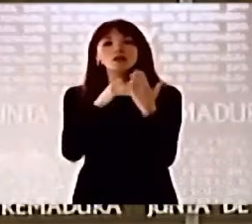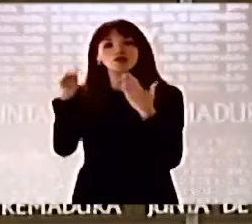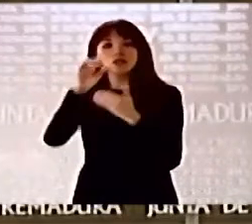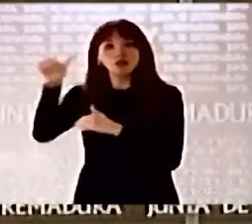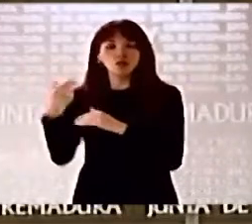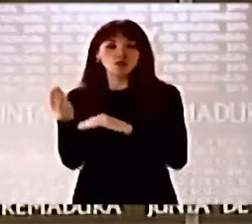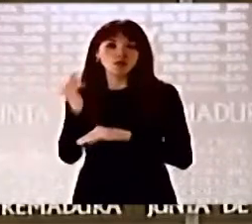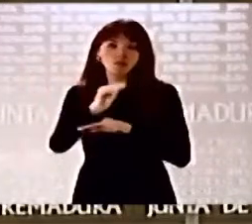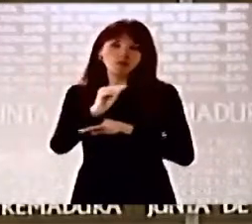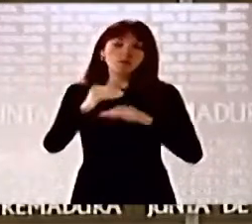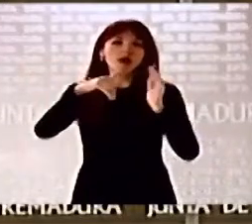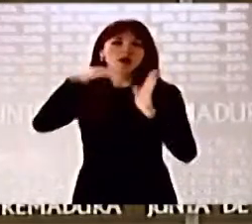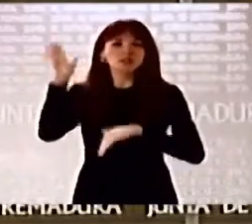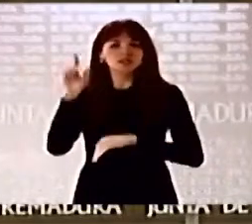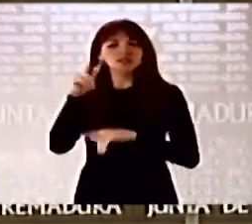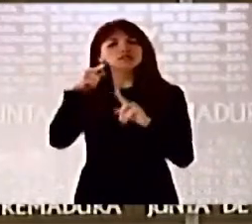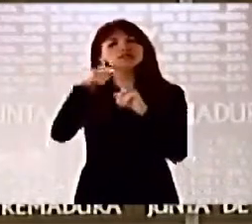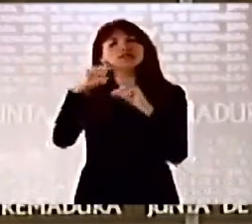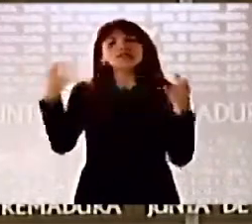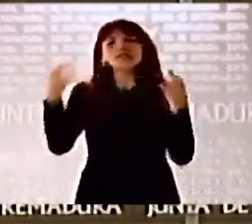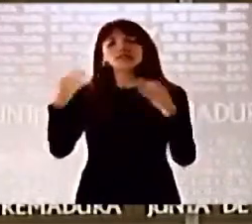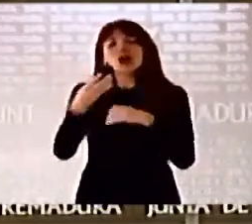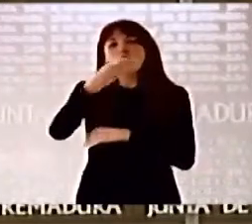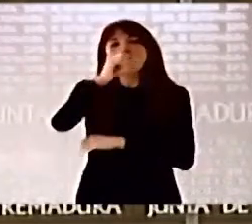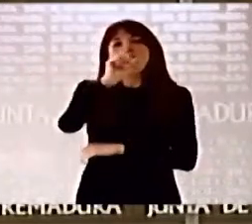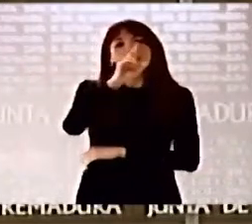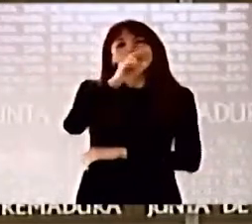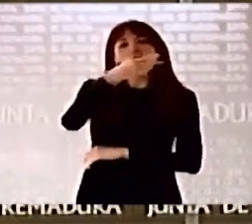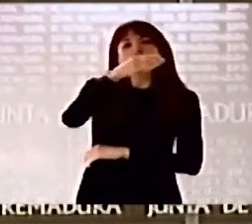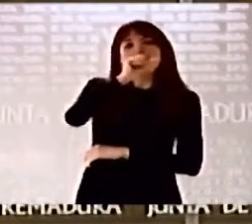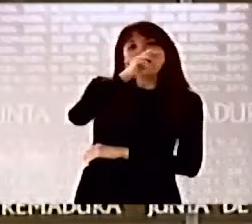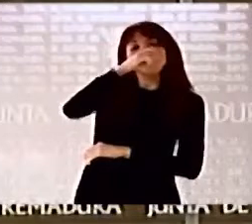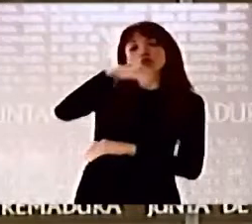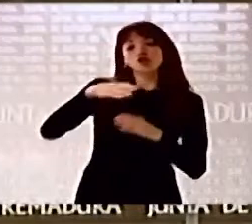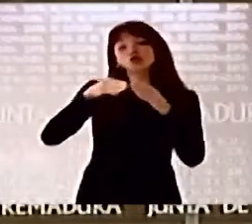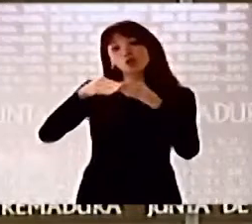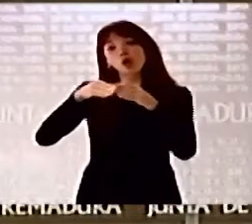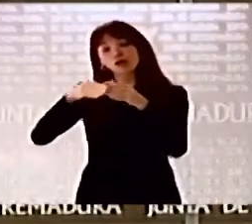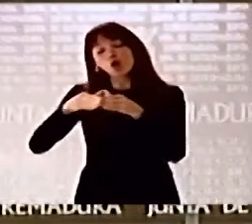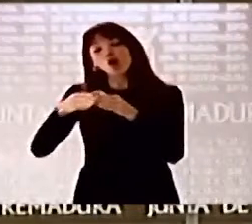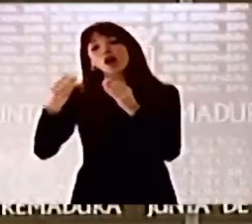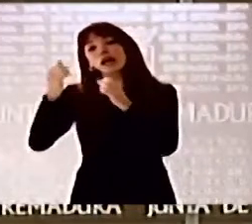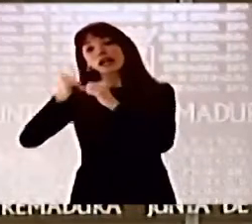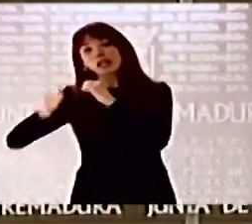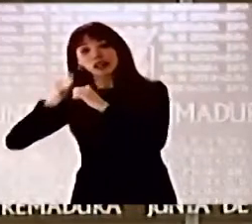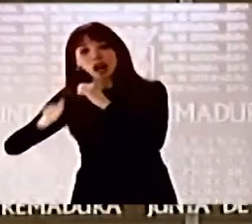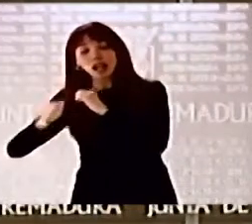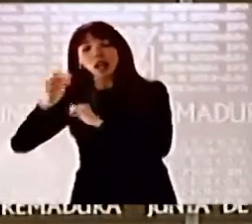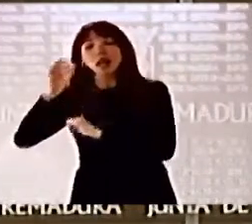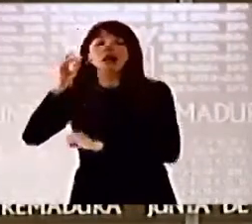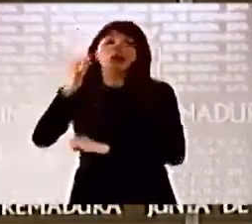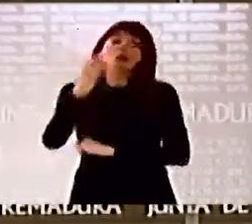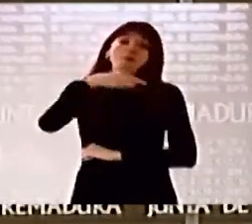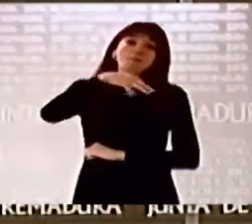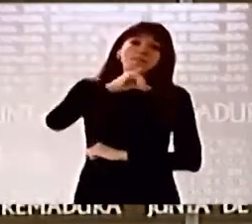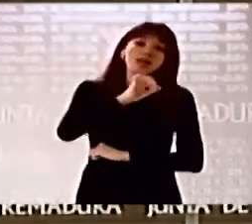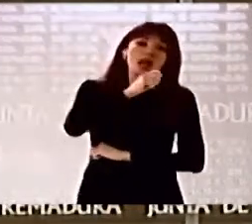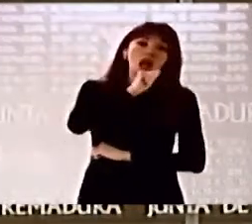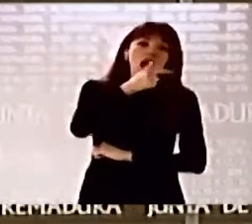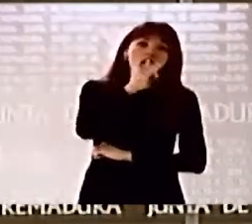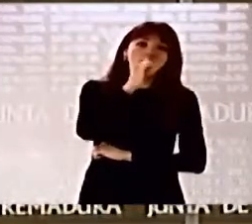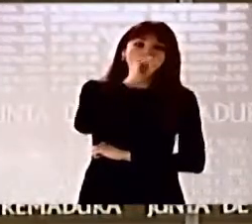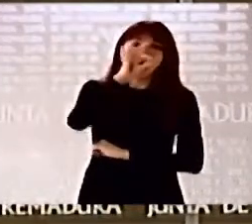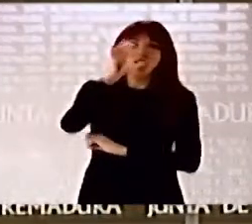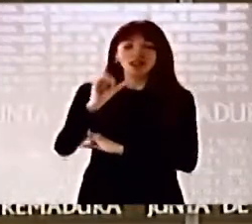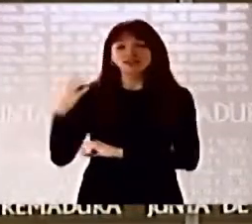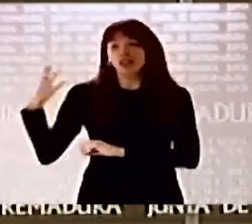euros para actuaciones en Barbaño, en Perales del Puerto, en Quintana de la Serena, en Miajada, en Moraleja, en Zafra y en